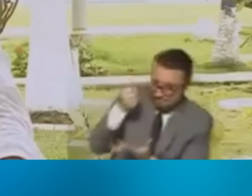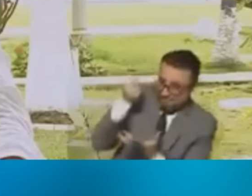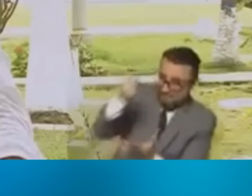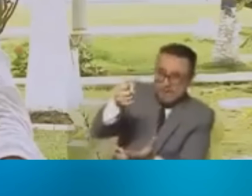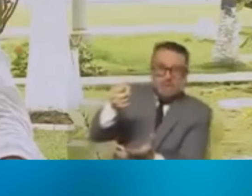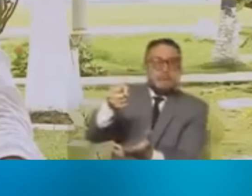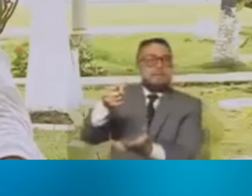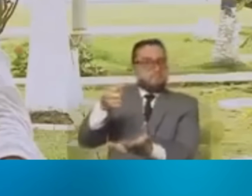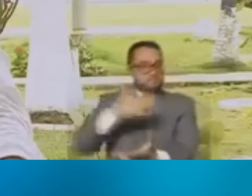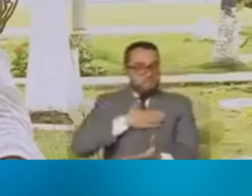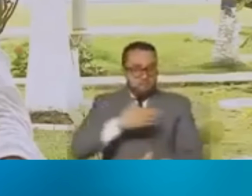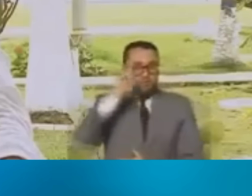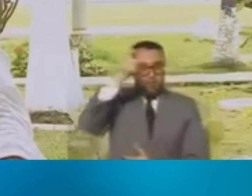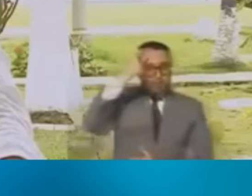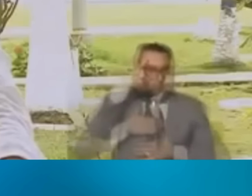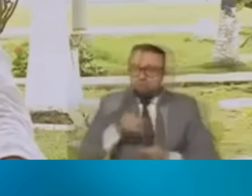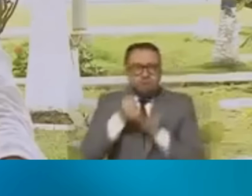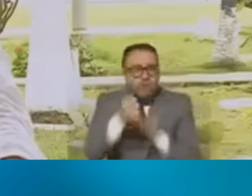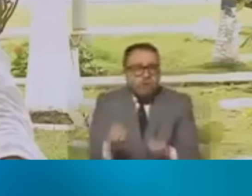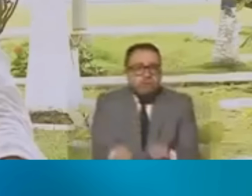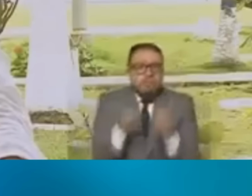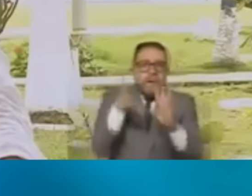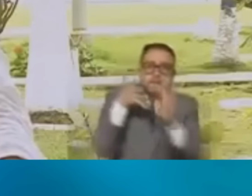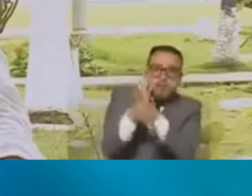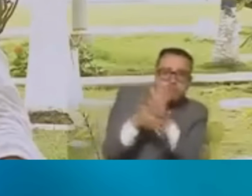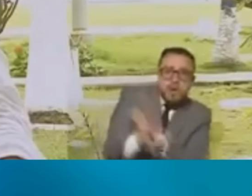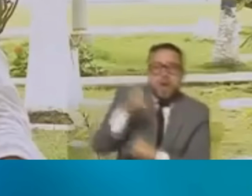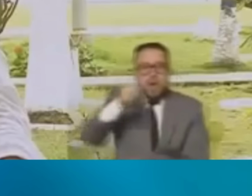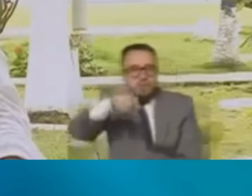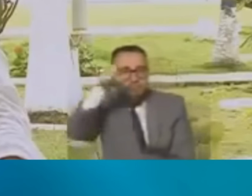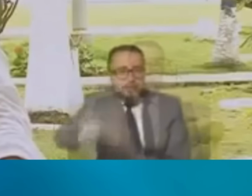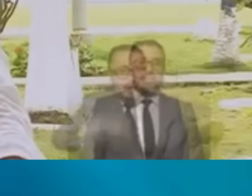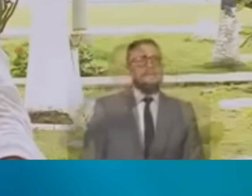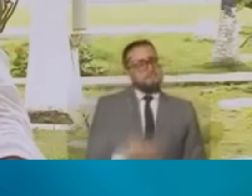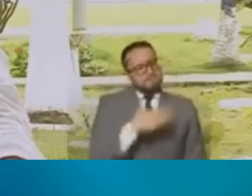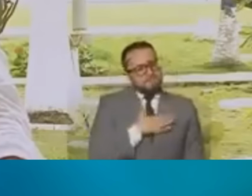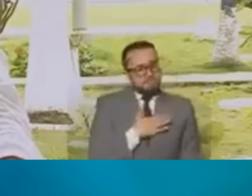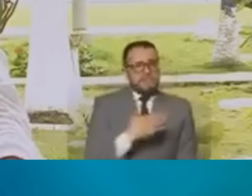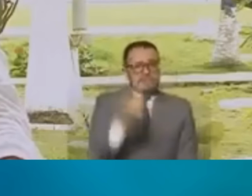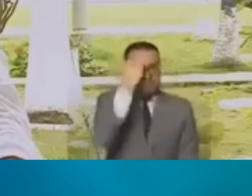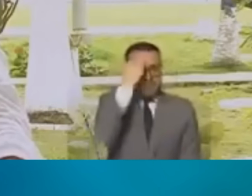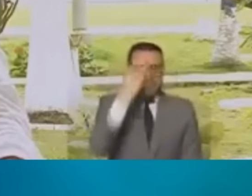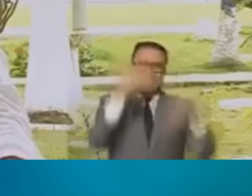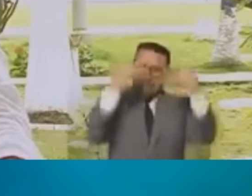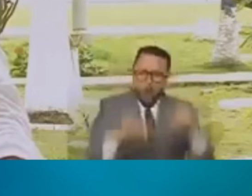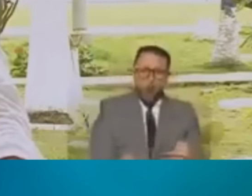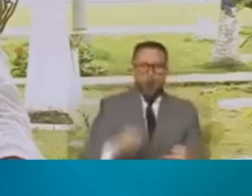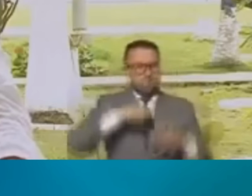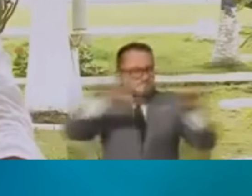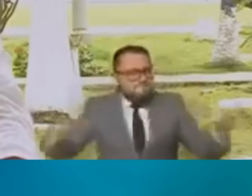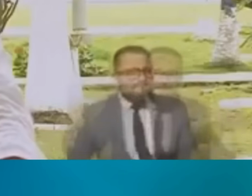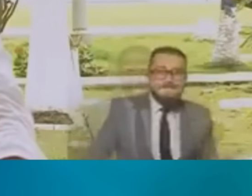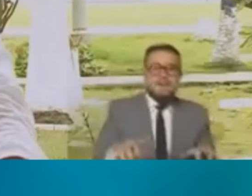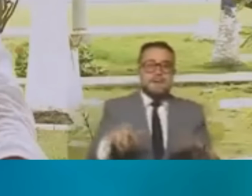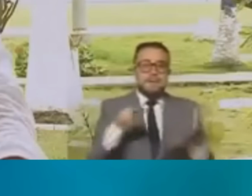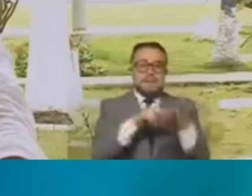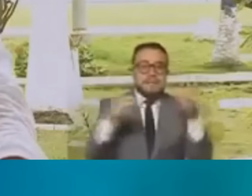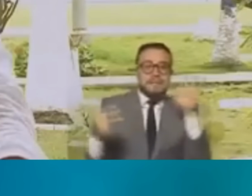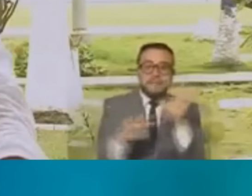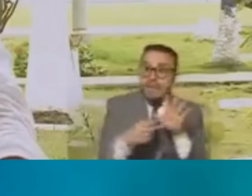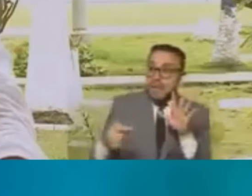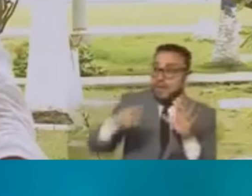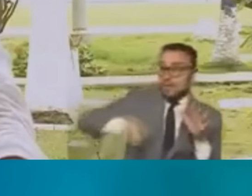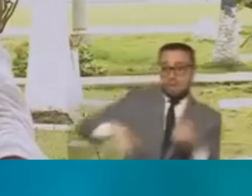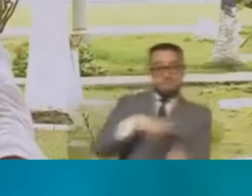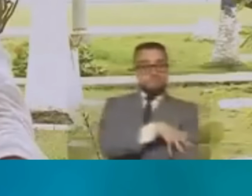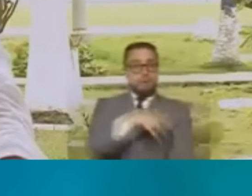este gobierno estará presto a colaborar con toda la información que sea necesaria. Estoy seguro de que lo que estoy haciendo implica